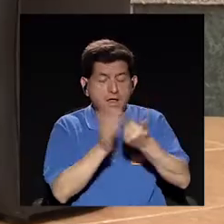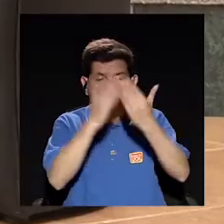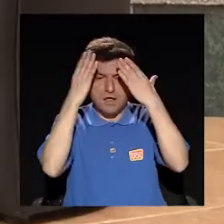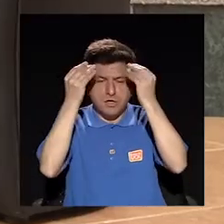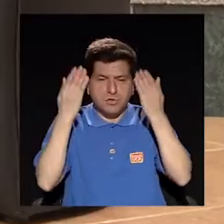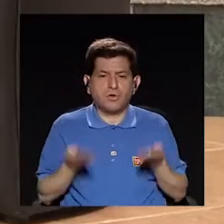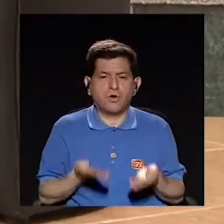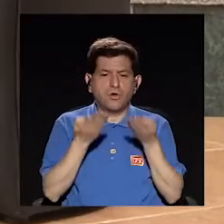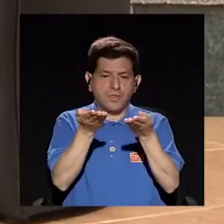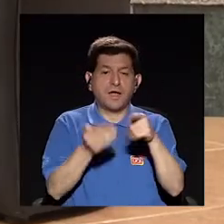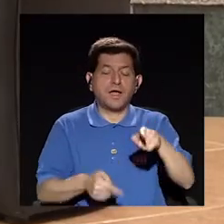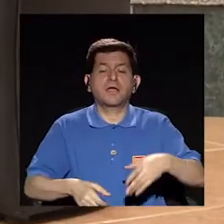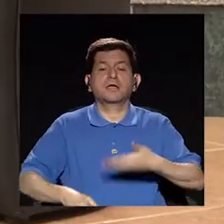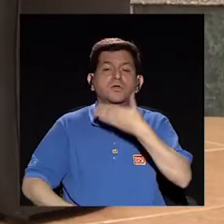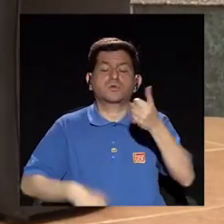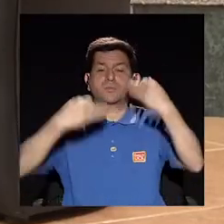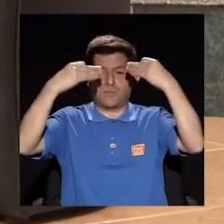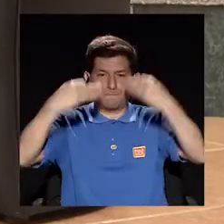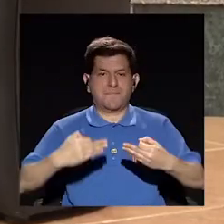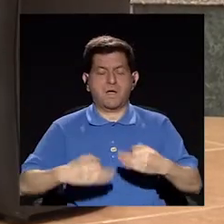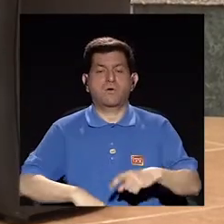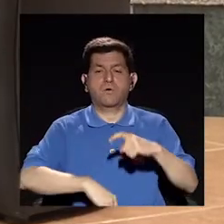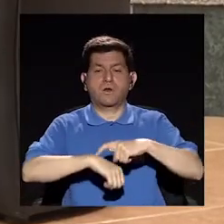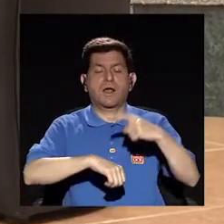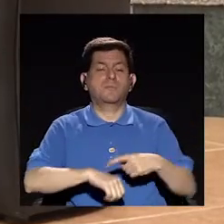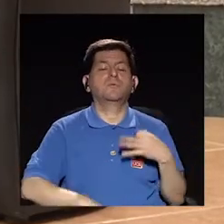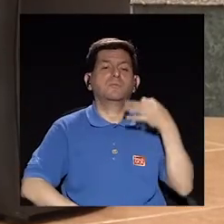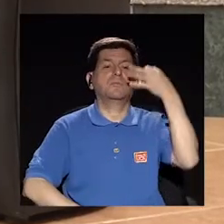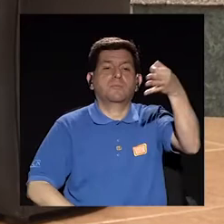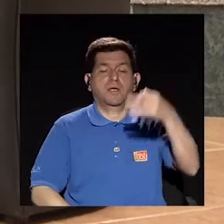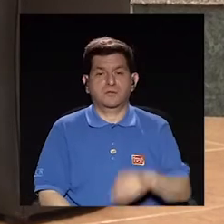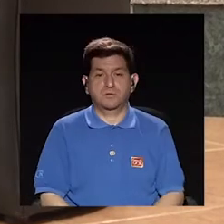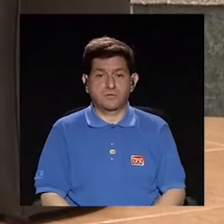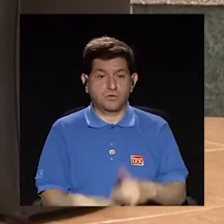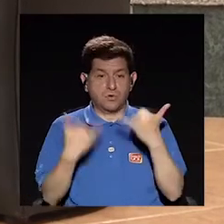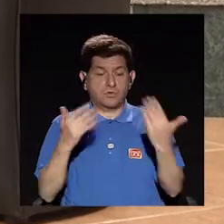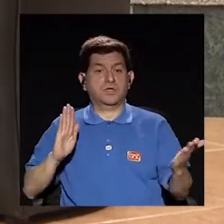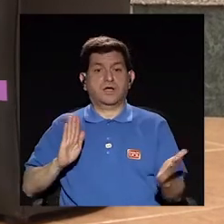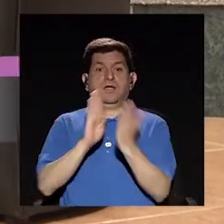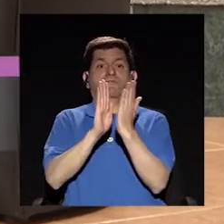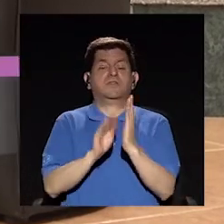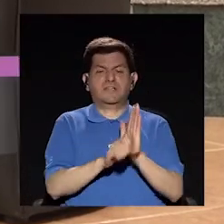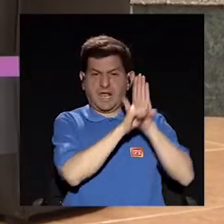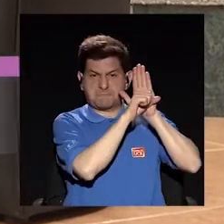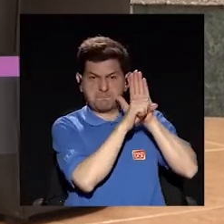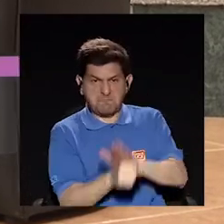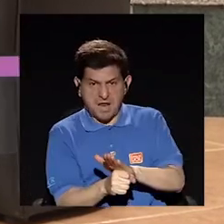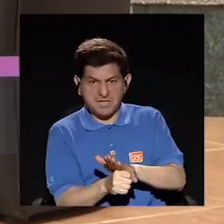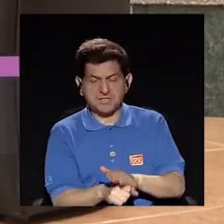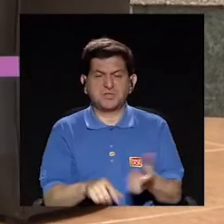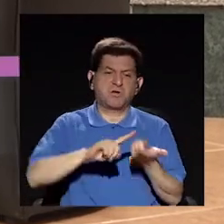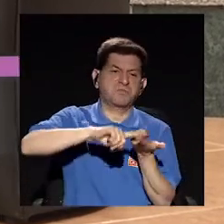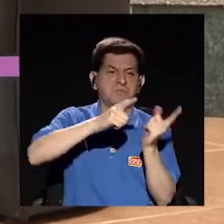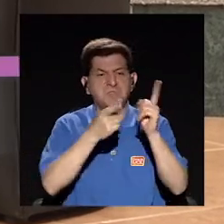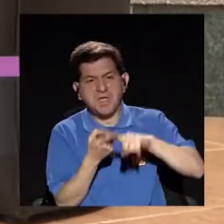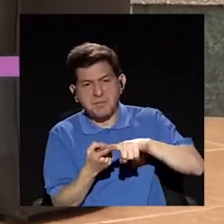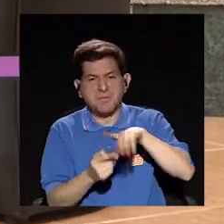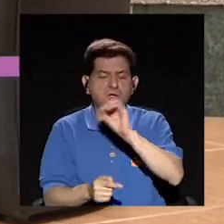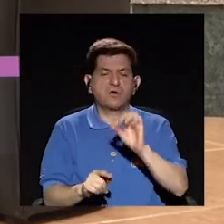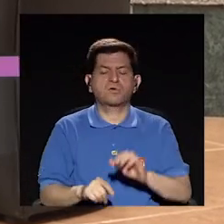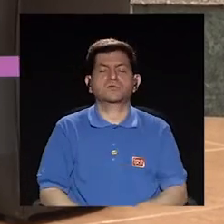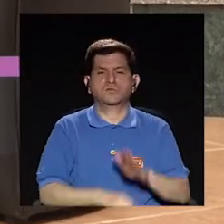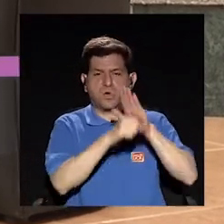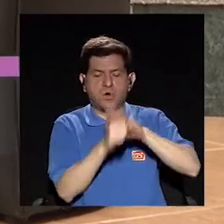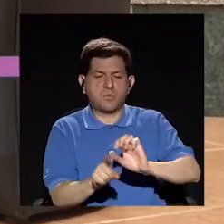la información para que ellos tomen mejores decisiones el día de mañana cuando se vean ya expuestos a una presión de amigos o